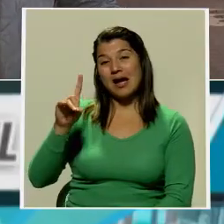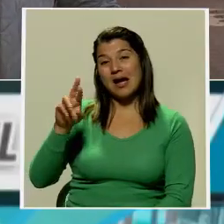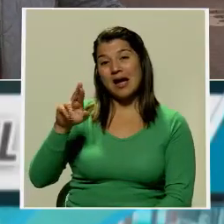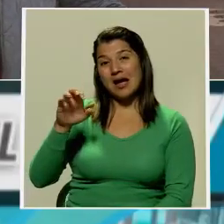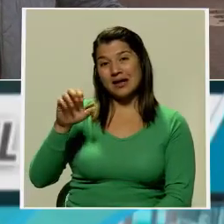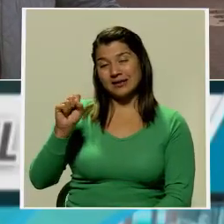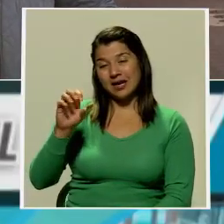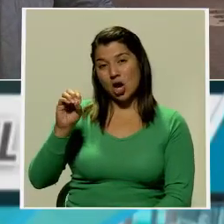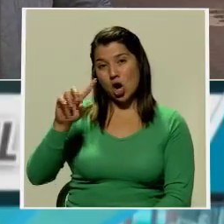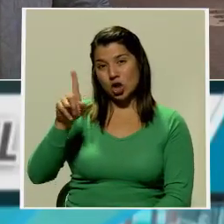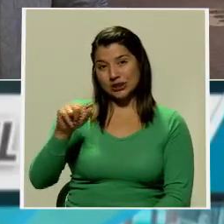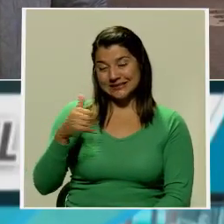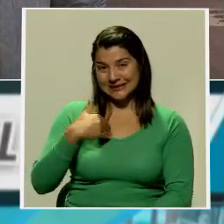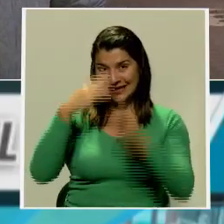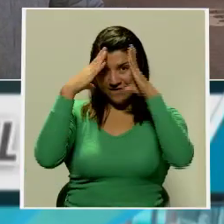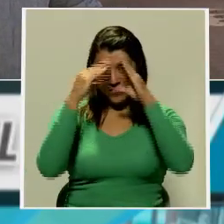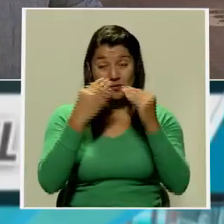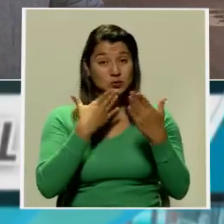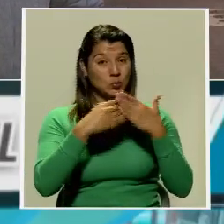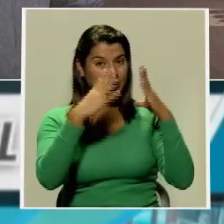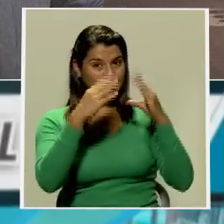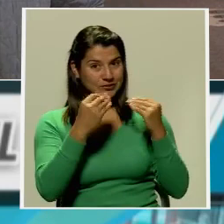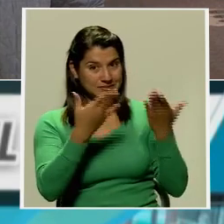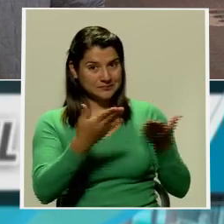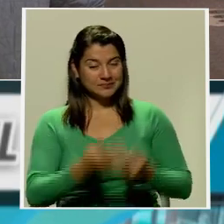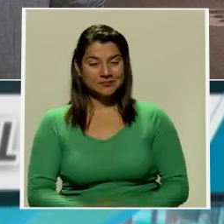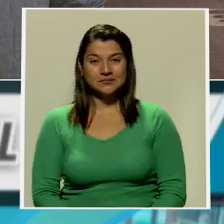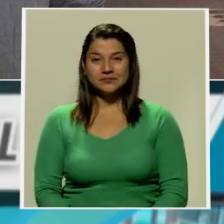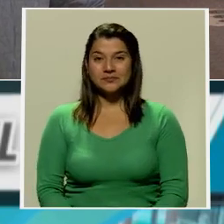información sobre el tema. Buenas noches, Andrés.